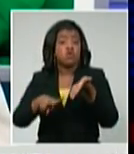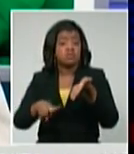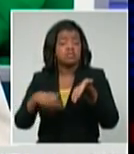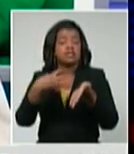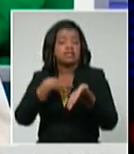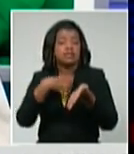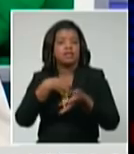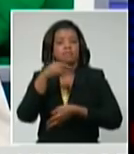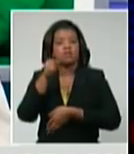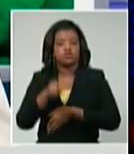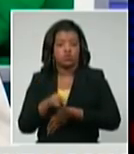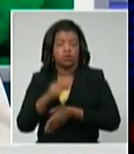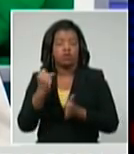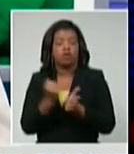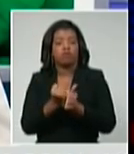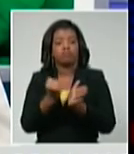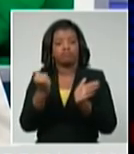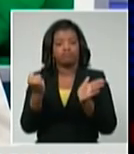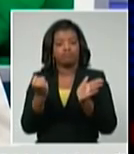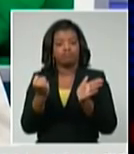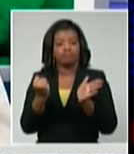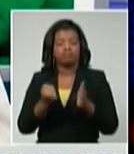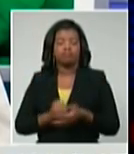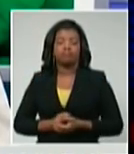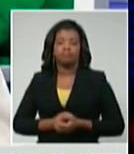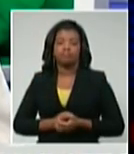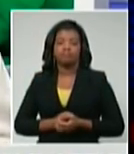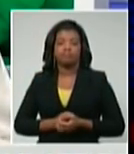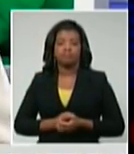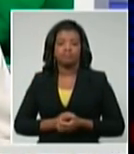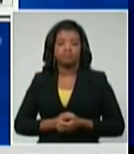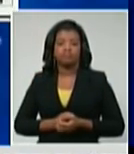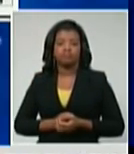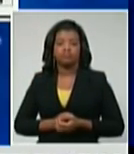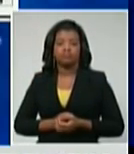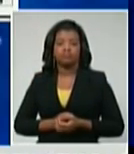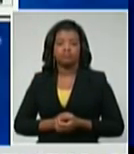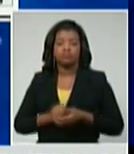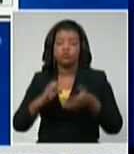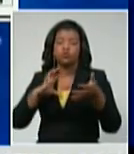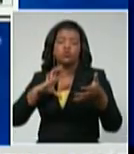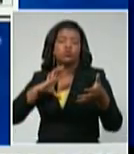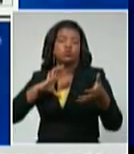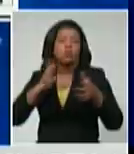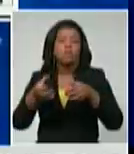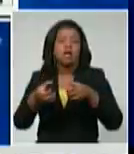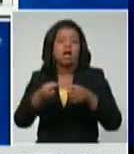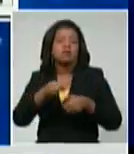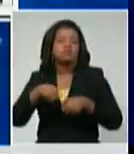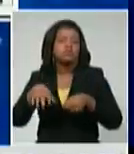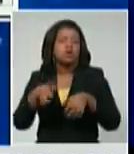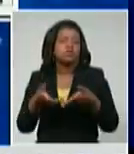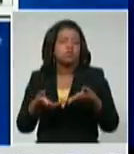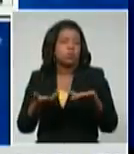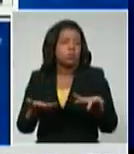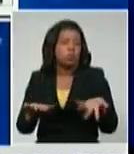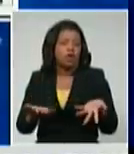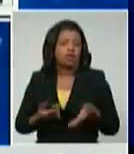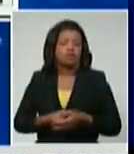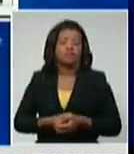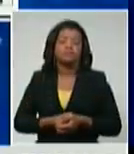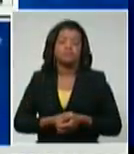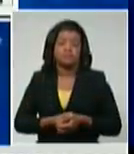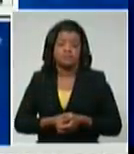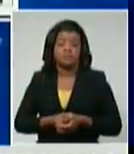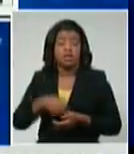confirmados, las que hemos mencionado. Ahora, ¿cuán compleja es la situación epidemiológica? Bueno, pues ahí tenemos Pinar